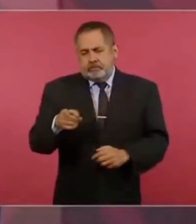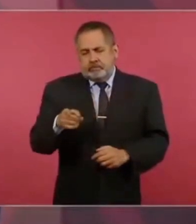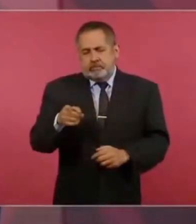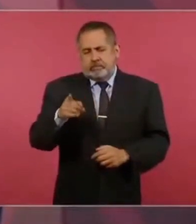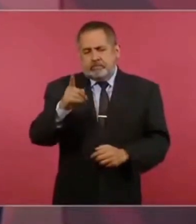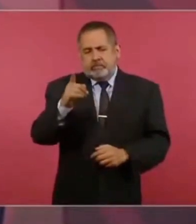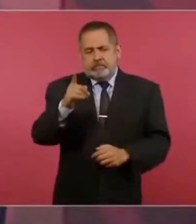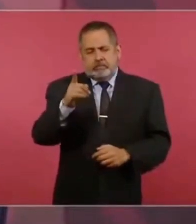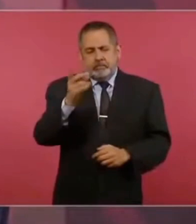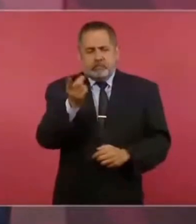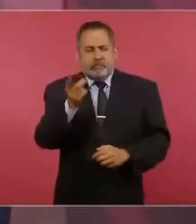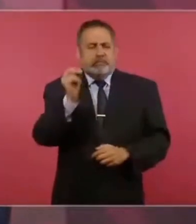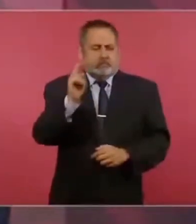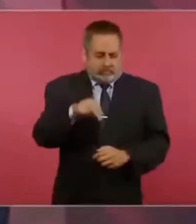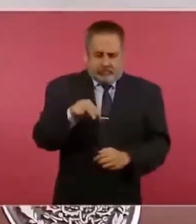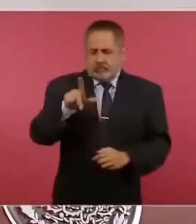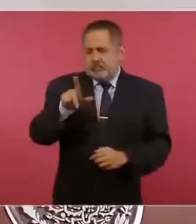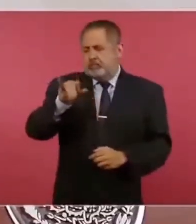de Luis Donaldo, que